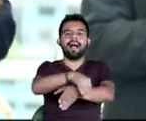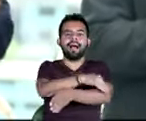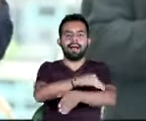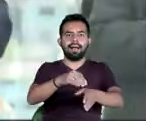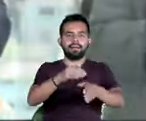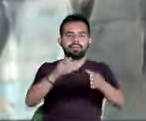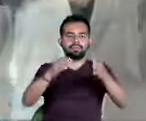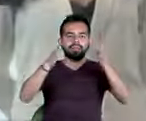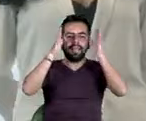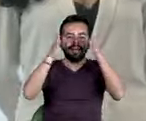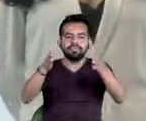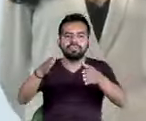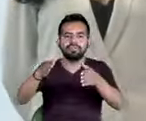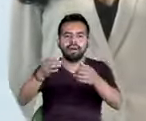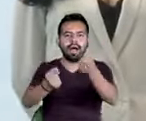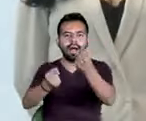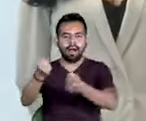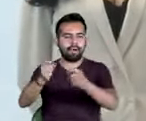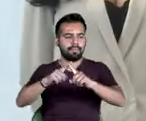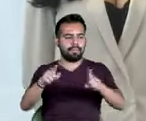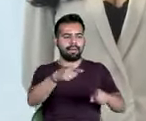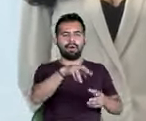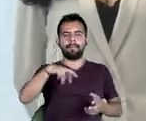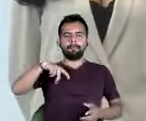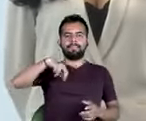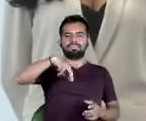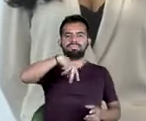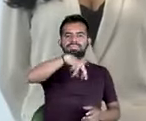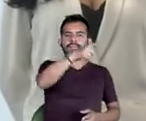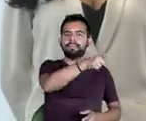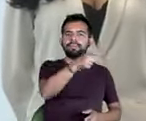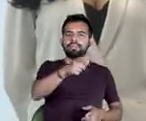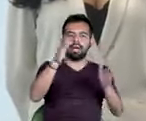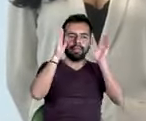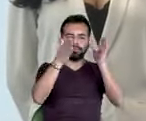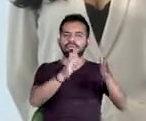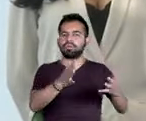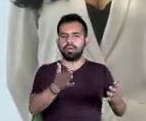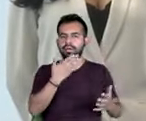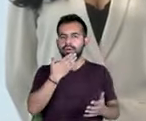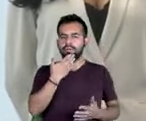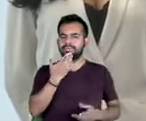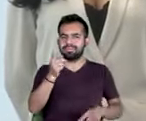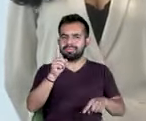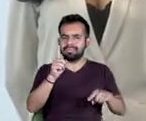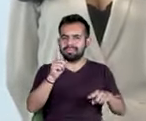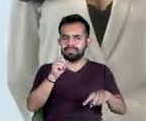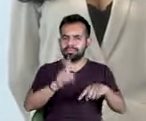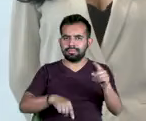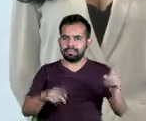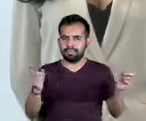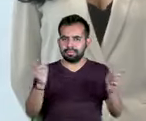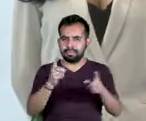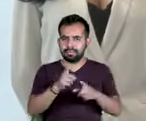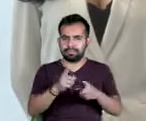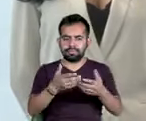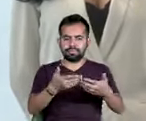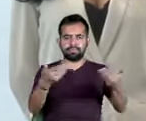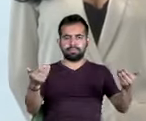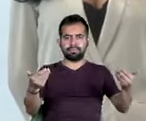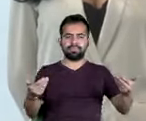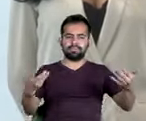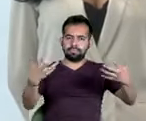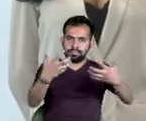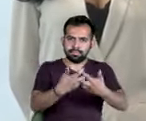para los peatones. Este es un elemento fundamental. No retrocederé un centímetro en lo avanzado respecto, por ejemplo, a temas de fomento de medios